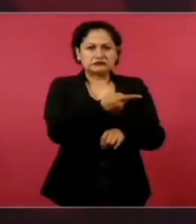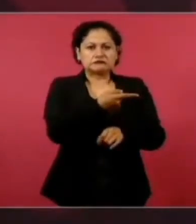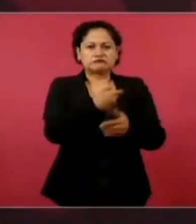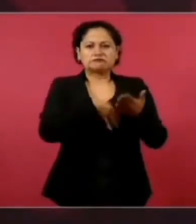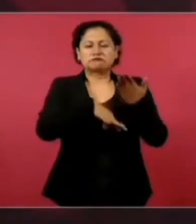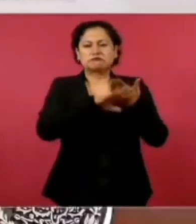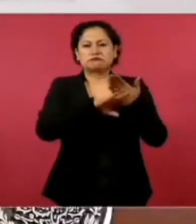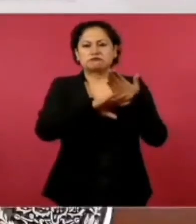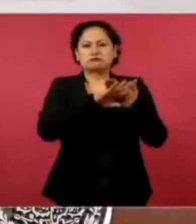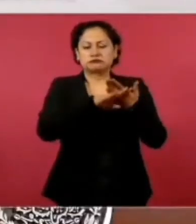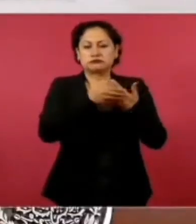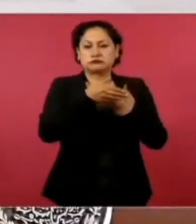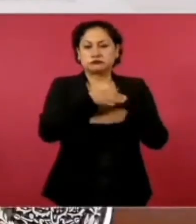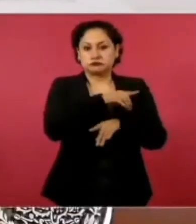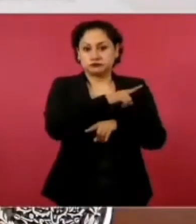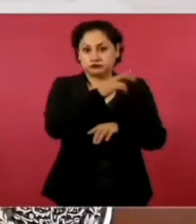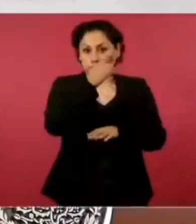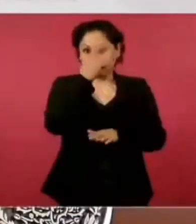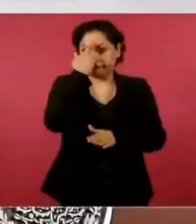Es un reportaje